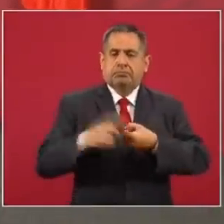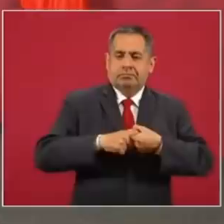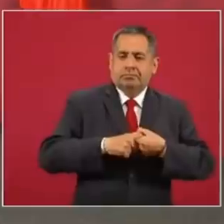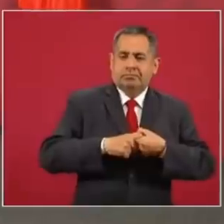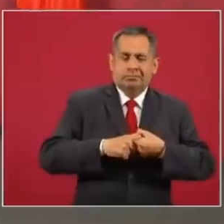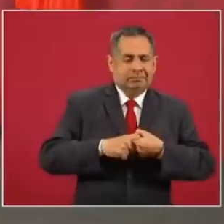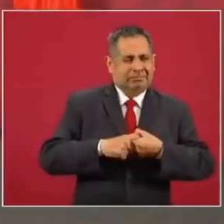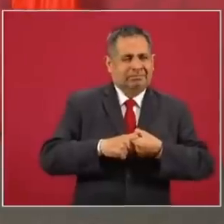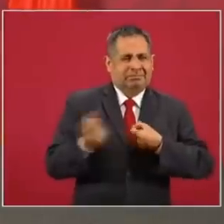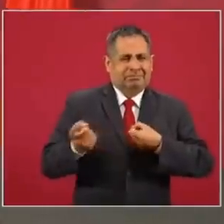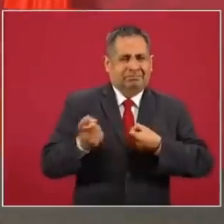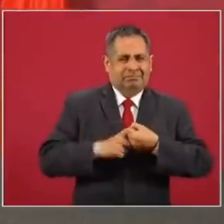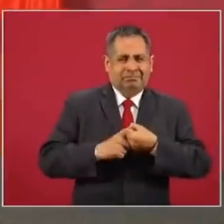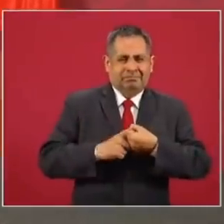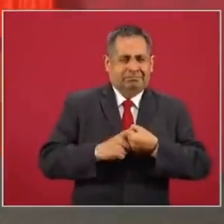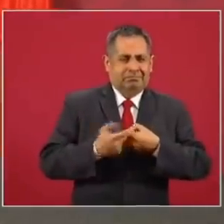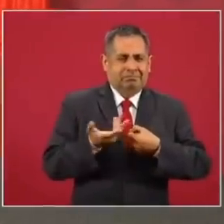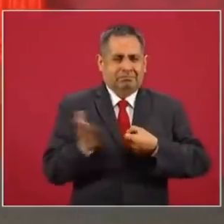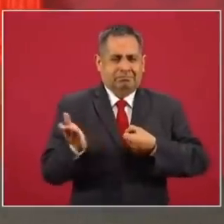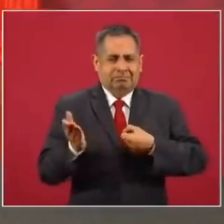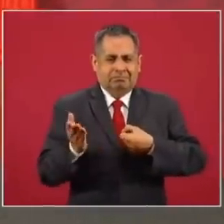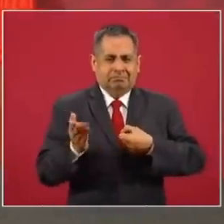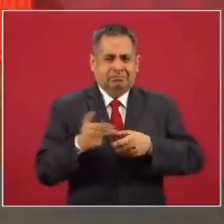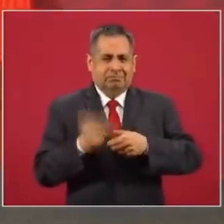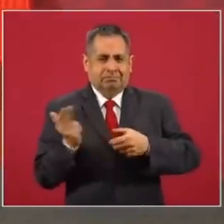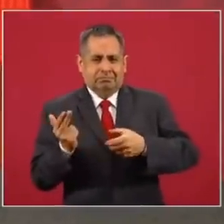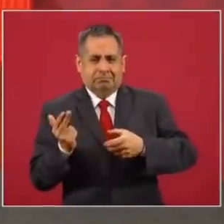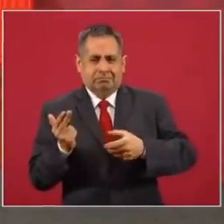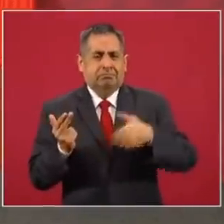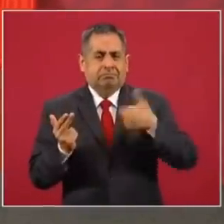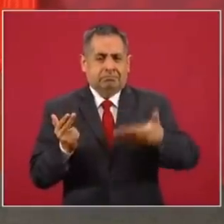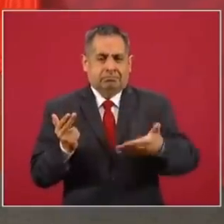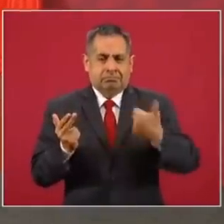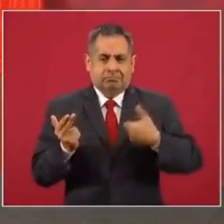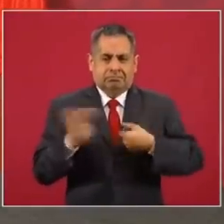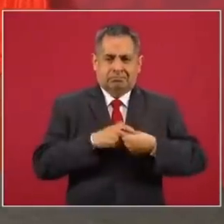Estas oficinas que operan esas nóminas